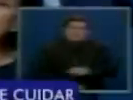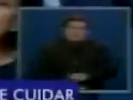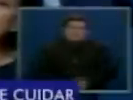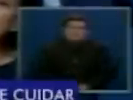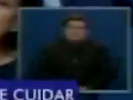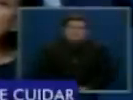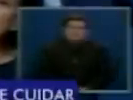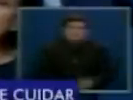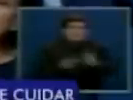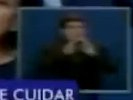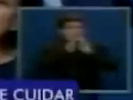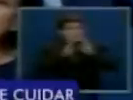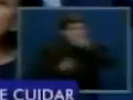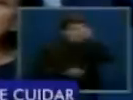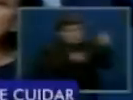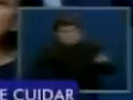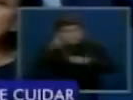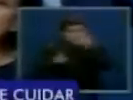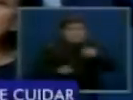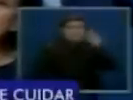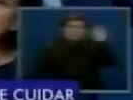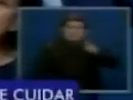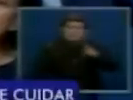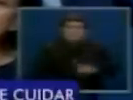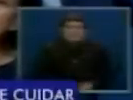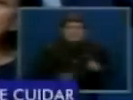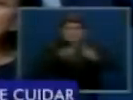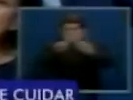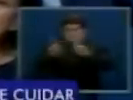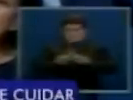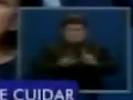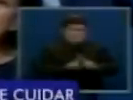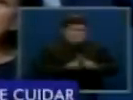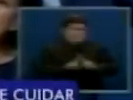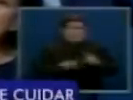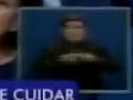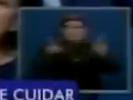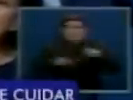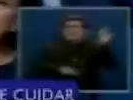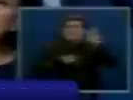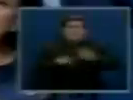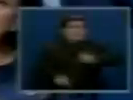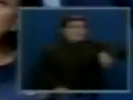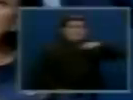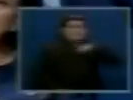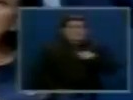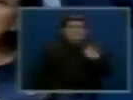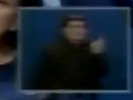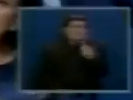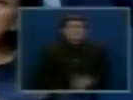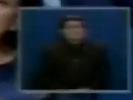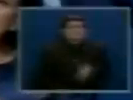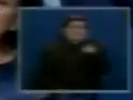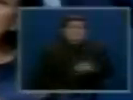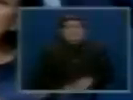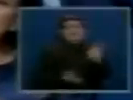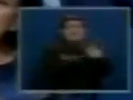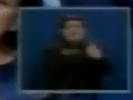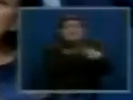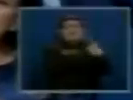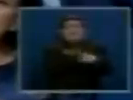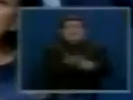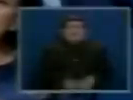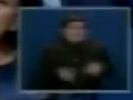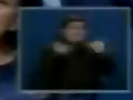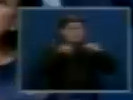Las respuestas a estas preguntas deben ser diversas. Sin embargo, no podemos quedarnos en un mero ejercicio retórico. No estamos para